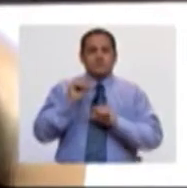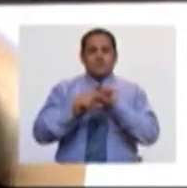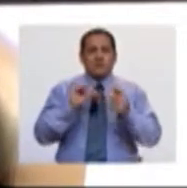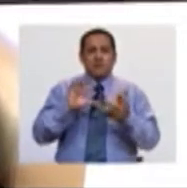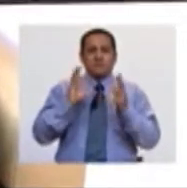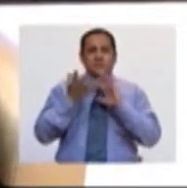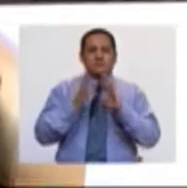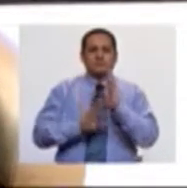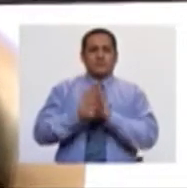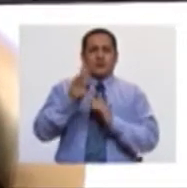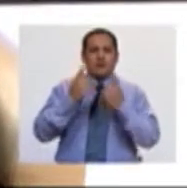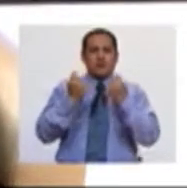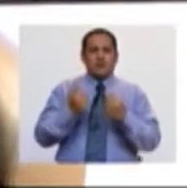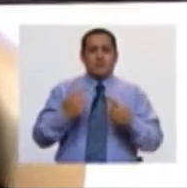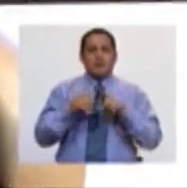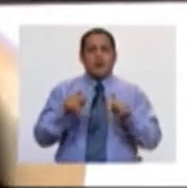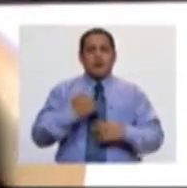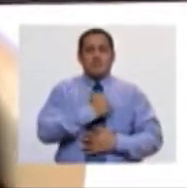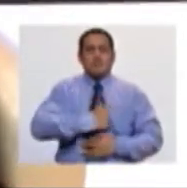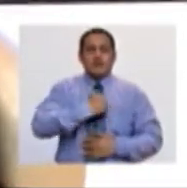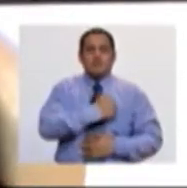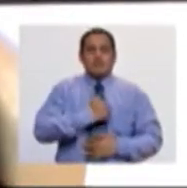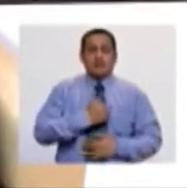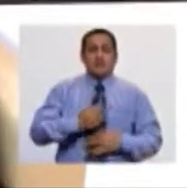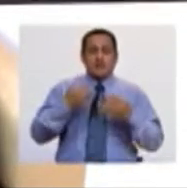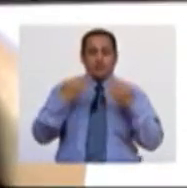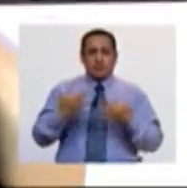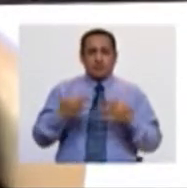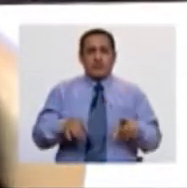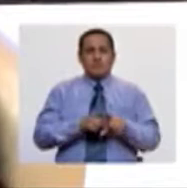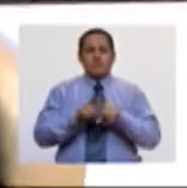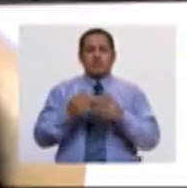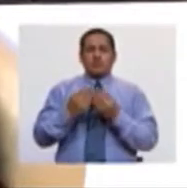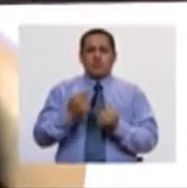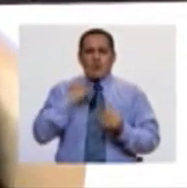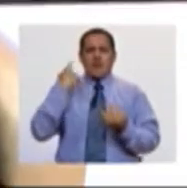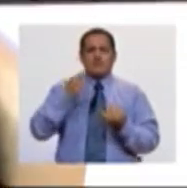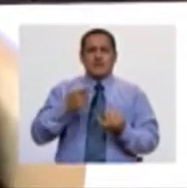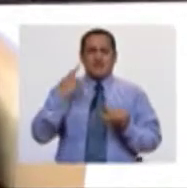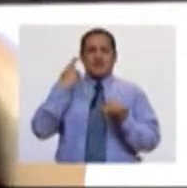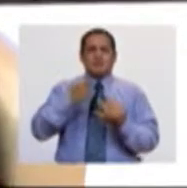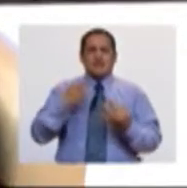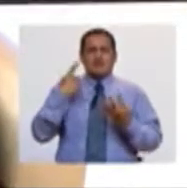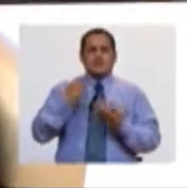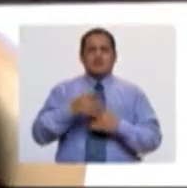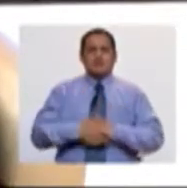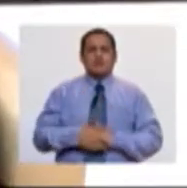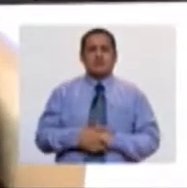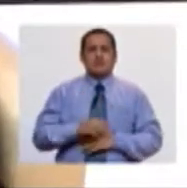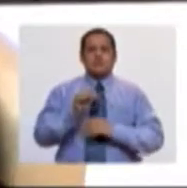evoluciona, crece la economía, pero lamentablemente y de manera paralela también crecen las amenazas. Y las